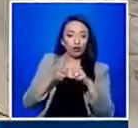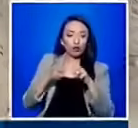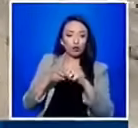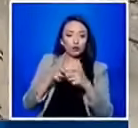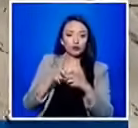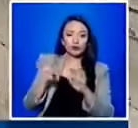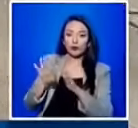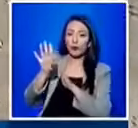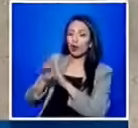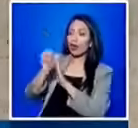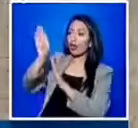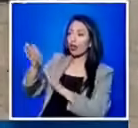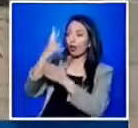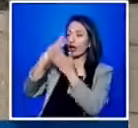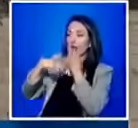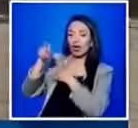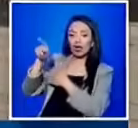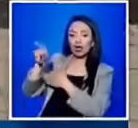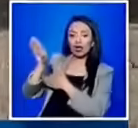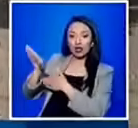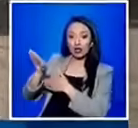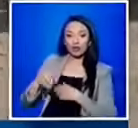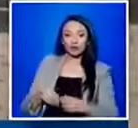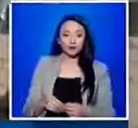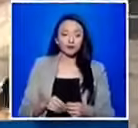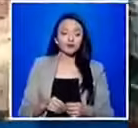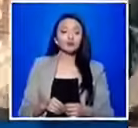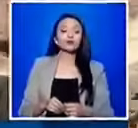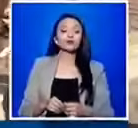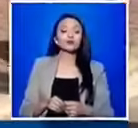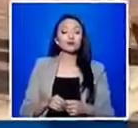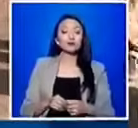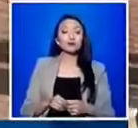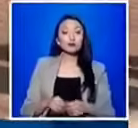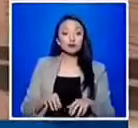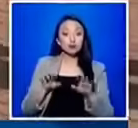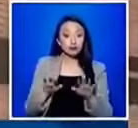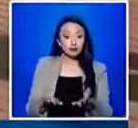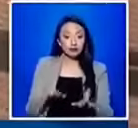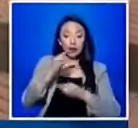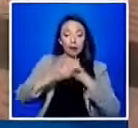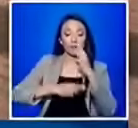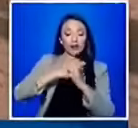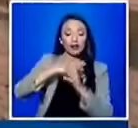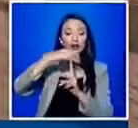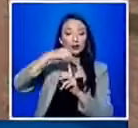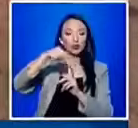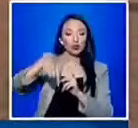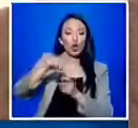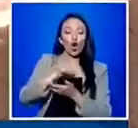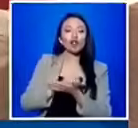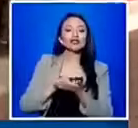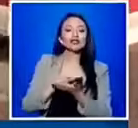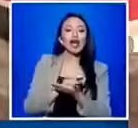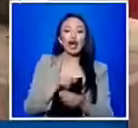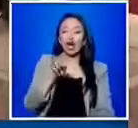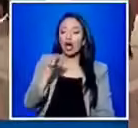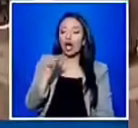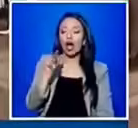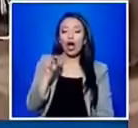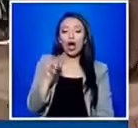la unidad educativa Equinoccio de San Antonio de Pichincha. Miren ustedes, de a poco pues ya van llegando los